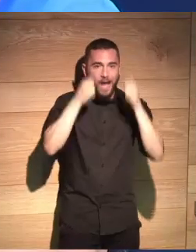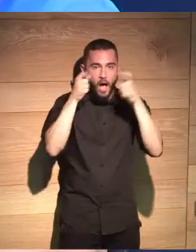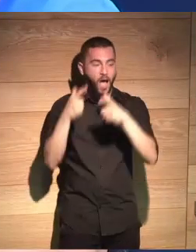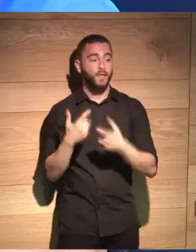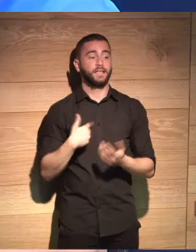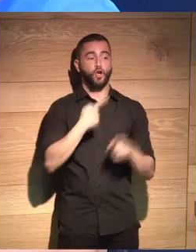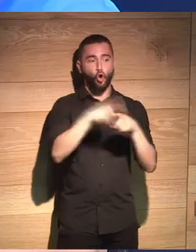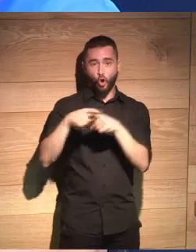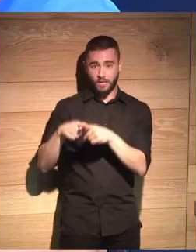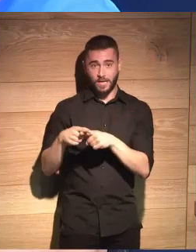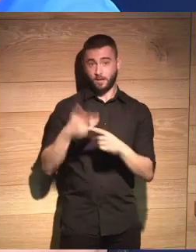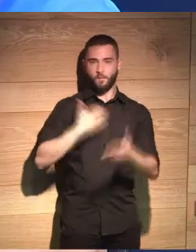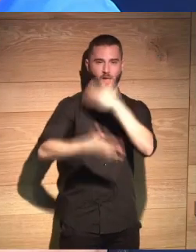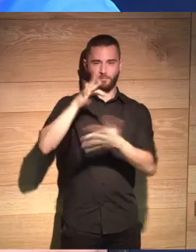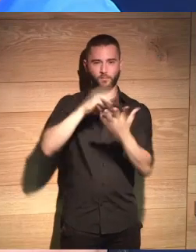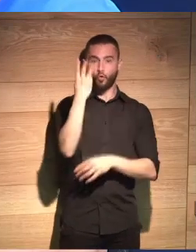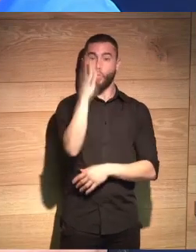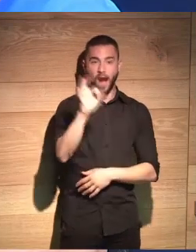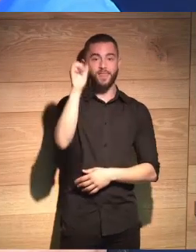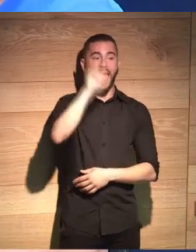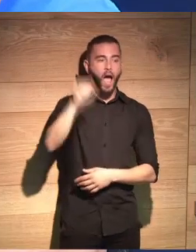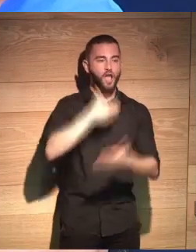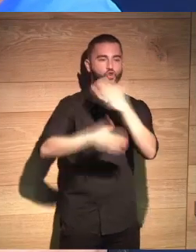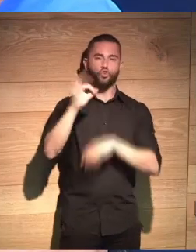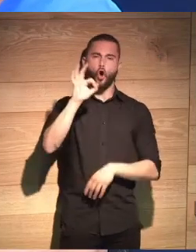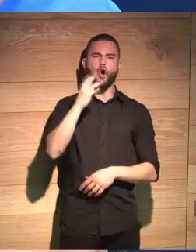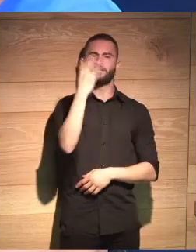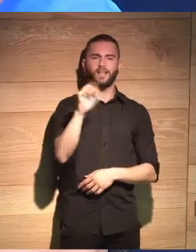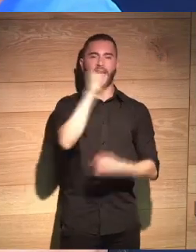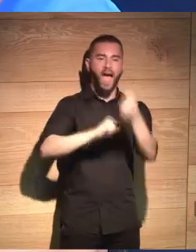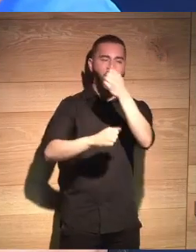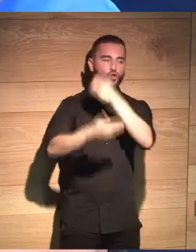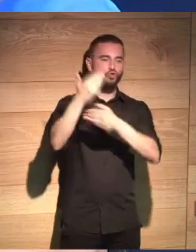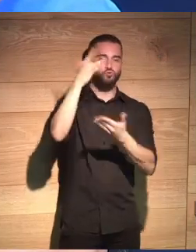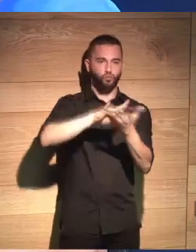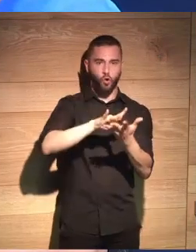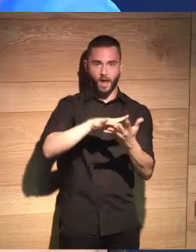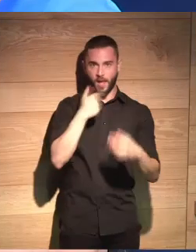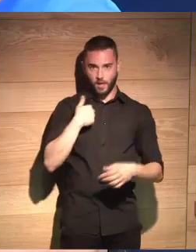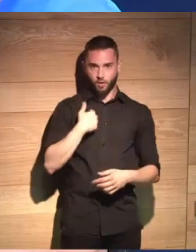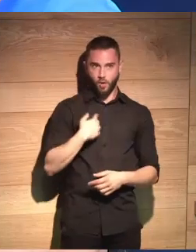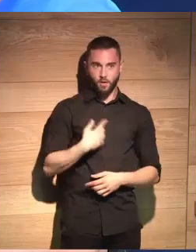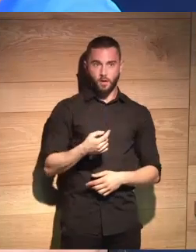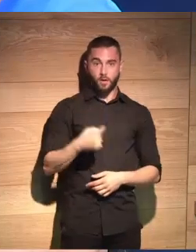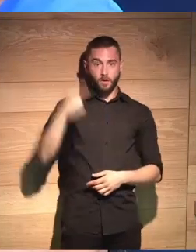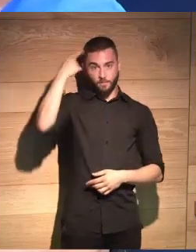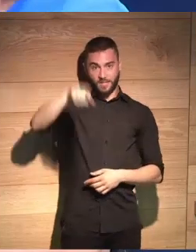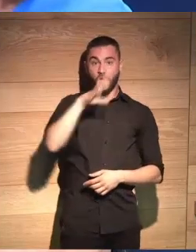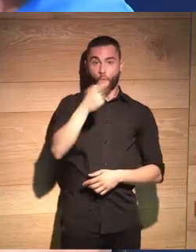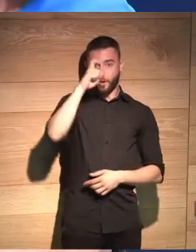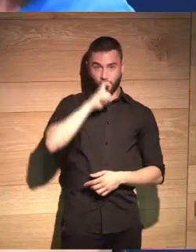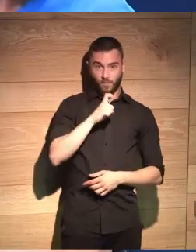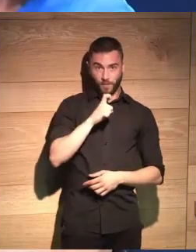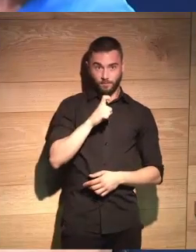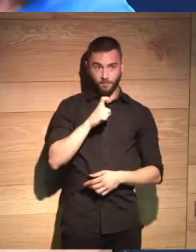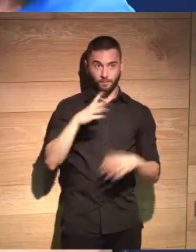que aquellas cosas que me ocurrieron hace 40 años, 30, y que tengo documentadas simplemente por la memoria, porque no había entonces